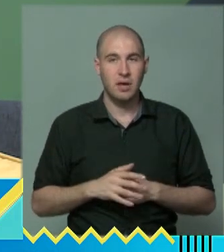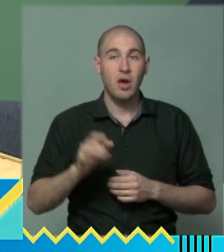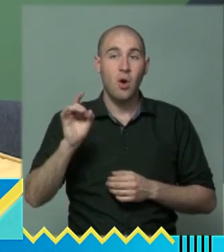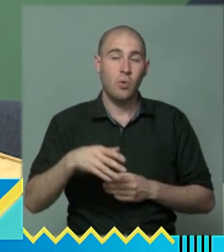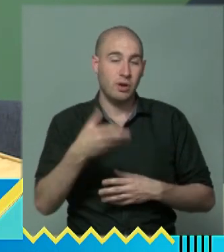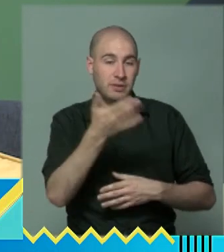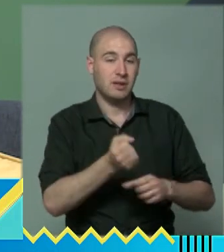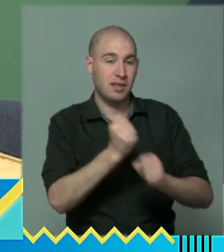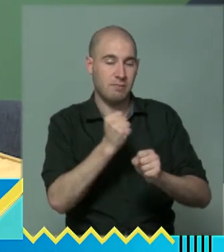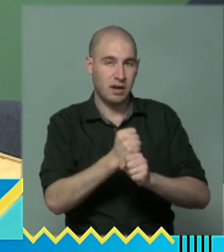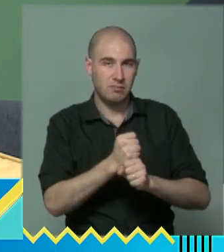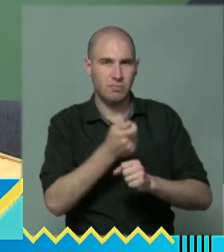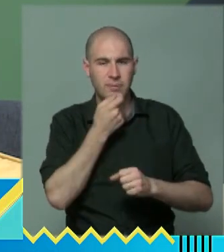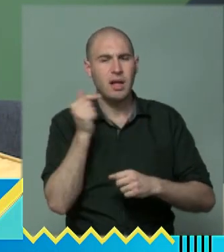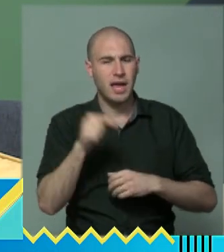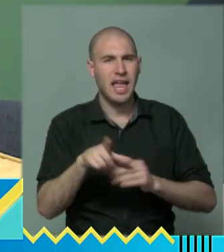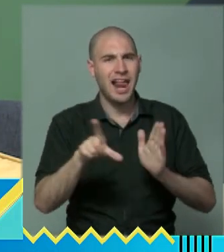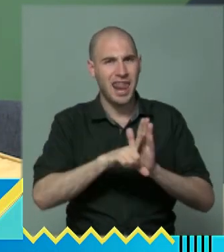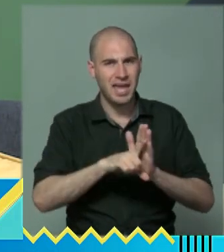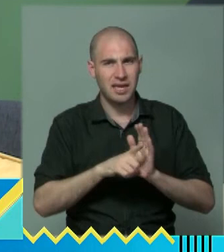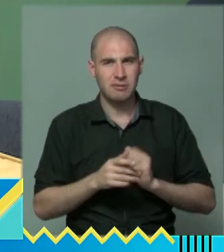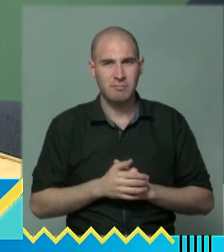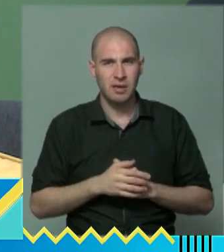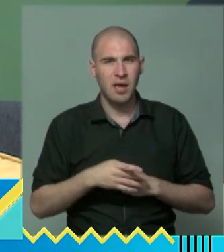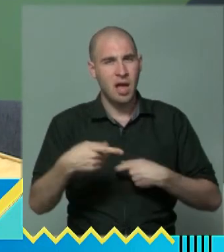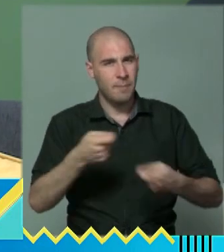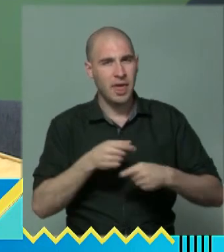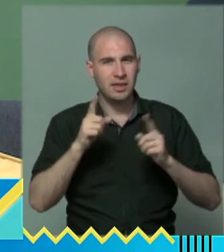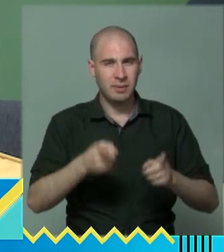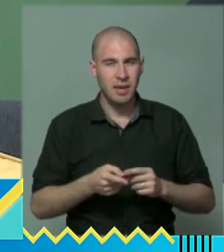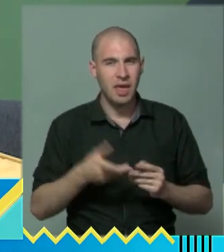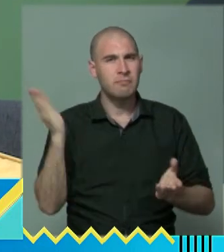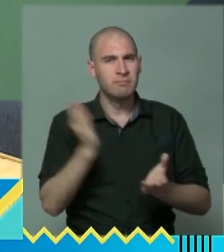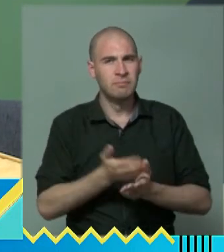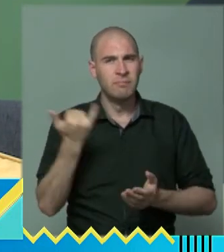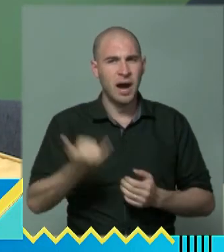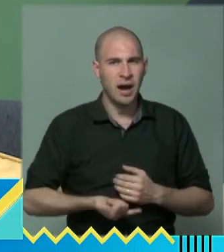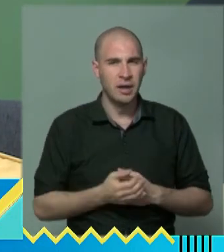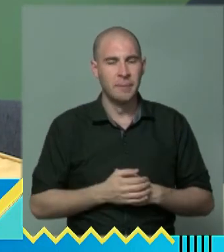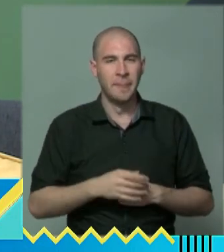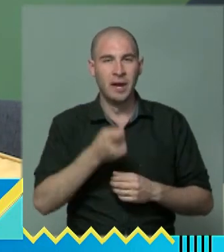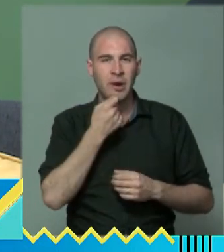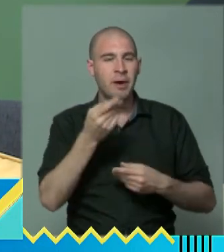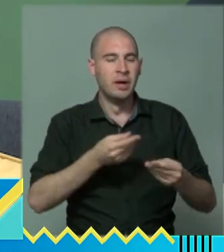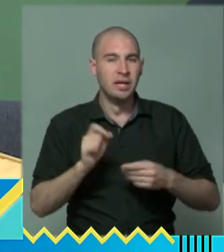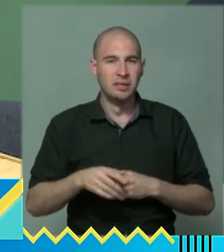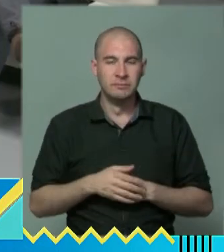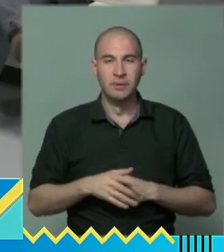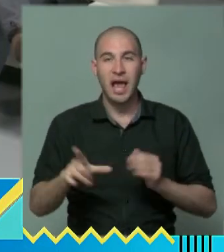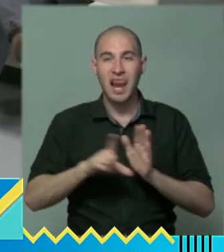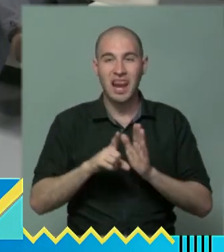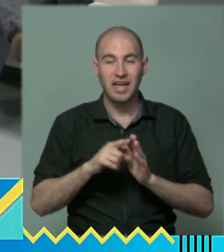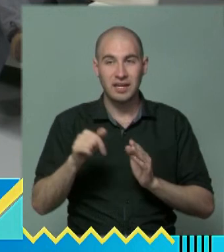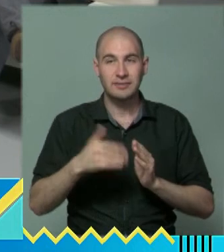Solamente el empleado. En ese caso, ¿la ley lo regula también? ¿Está penado? ¿Cuál es el caso con la empresa? La ley da una